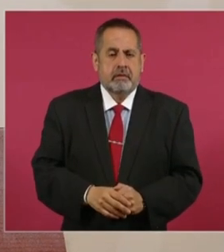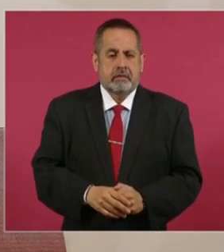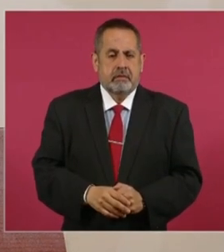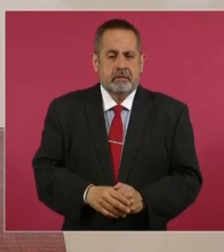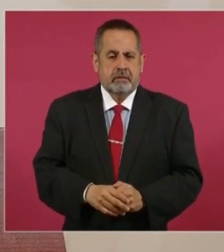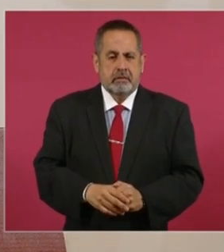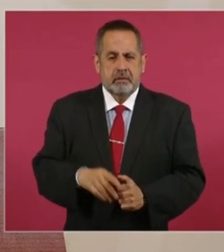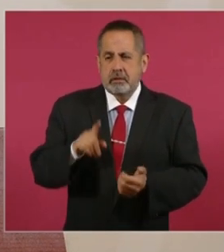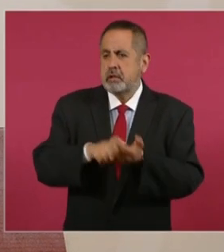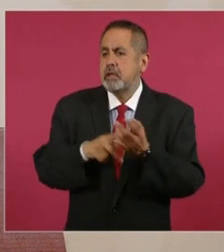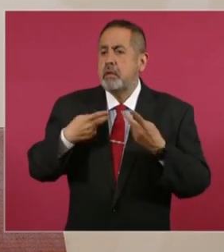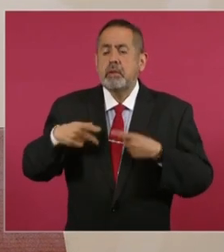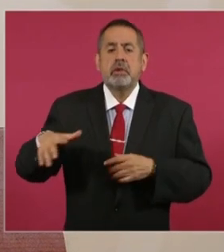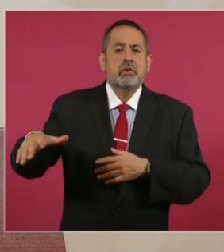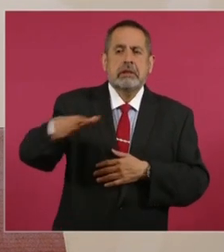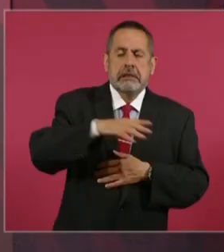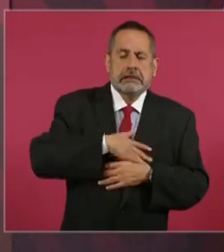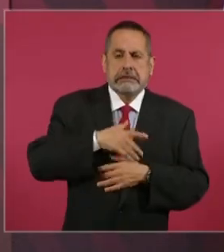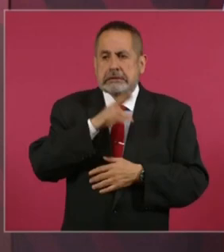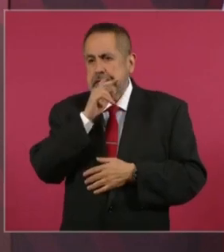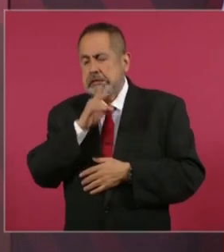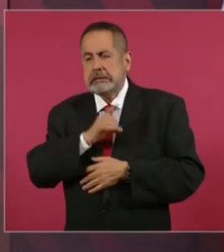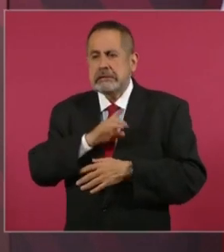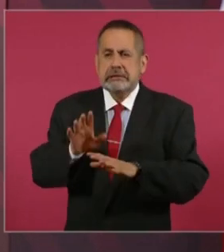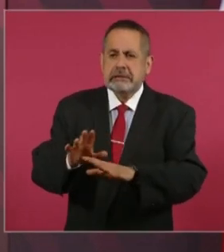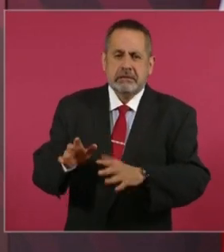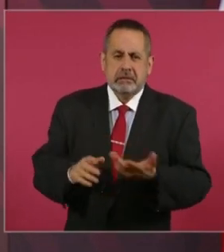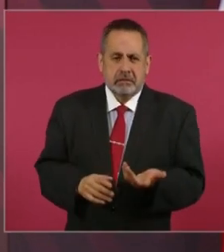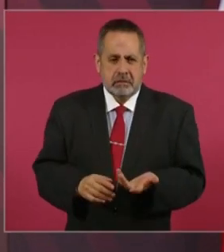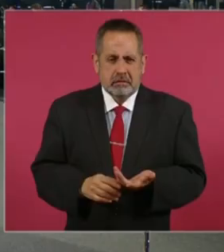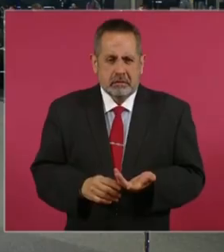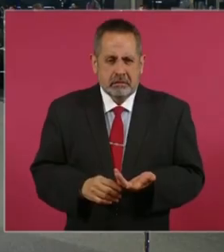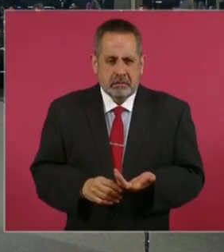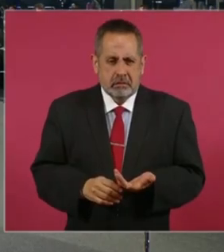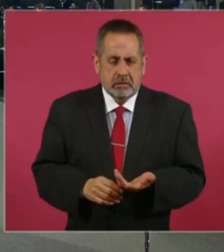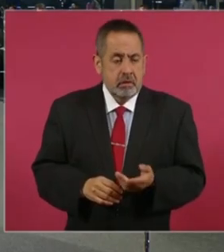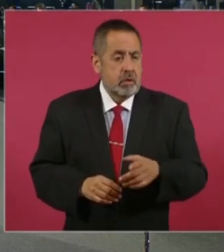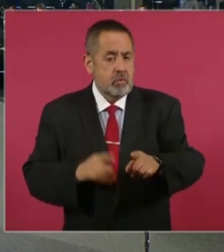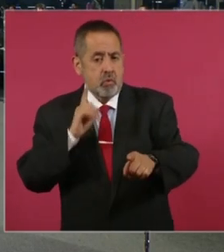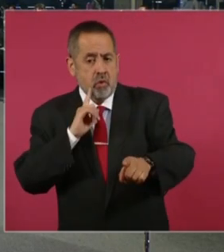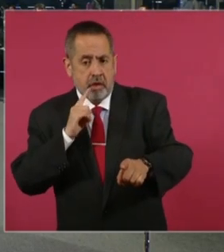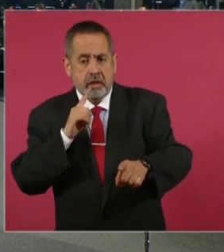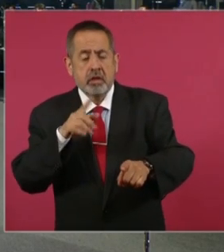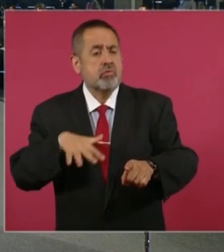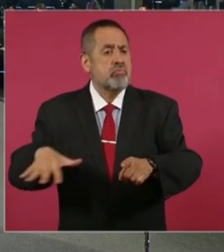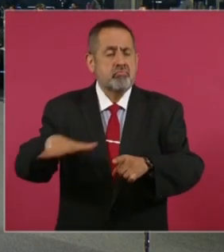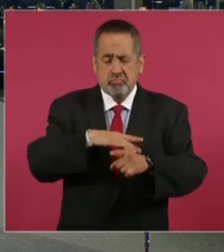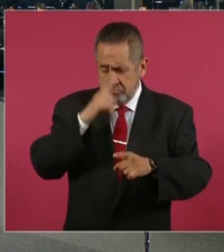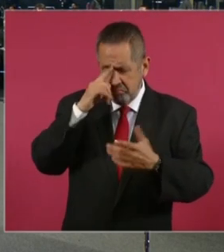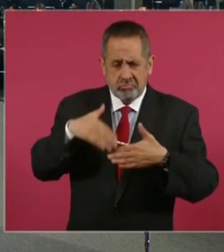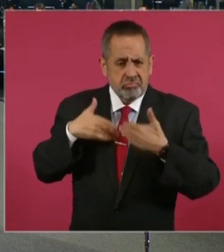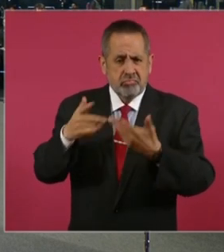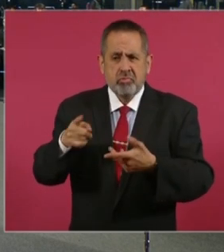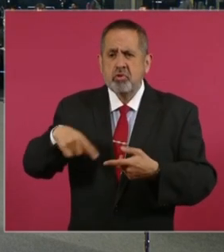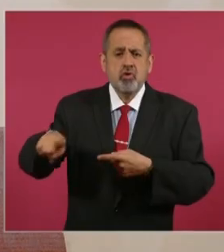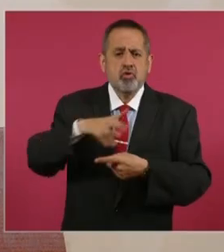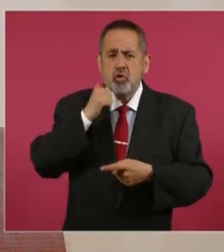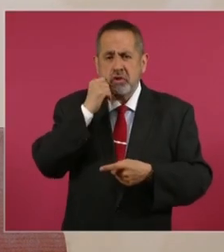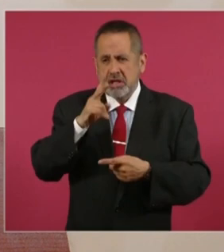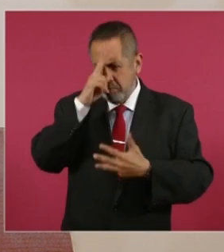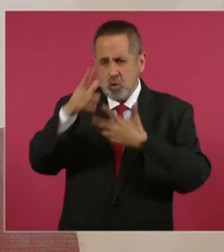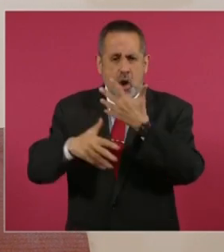No tenerle miedo al pueblo. Sobre todo cuando uno quiere más violencia. Nosotros confiamos en que la gente votará a favor para abolirlas.